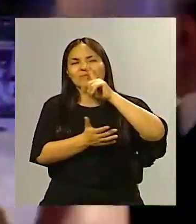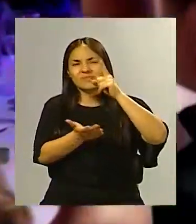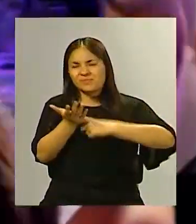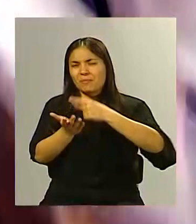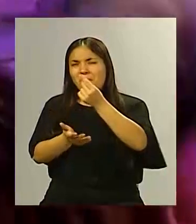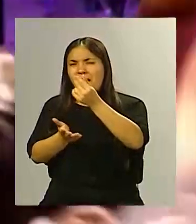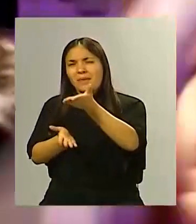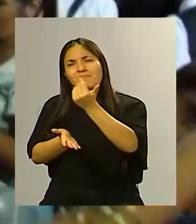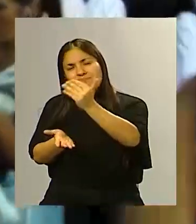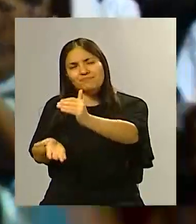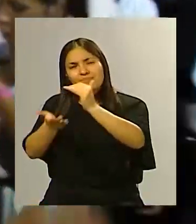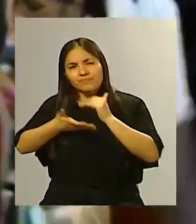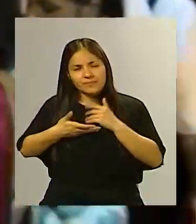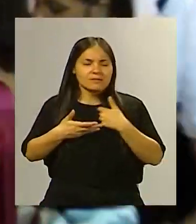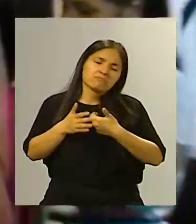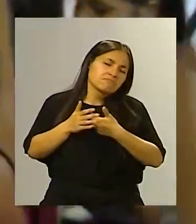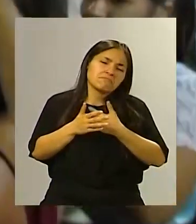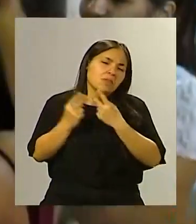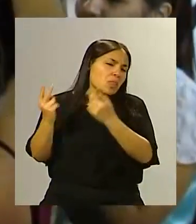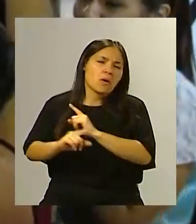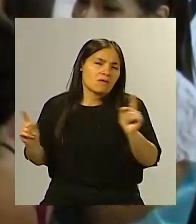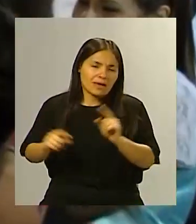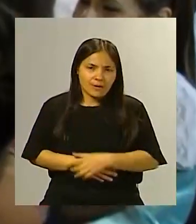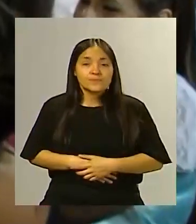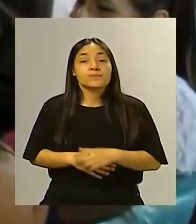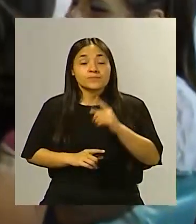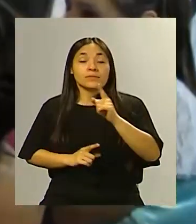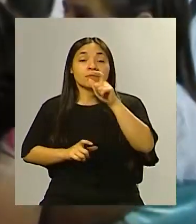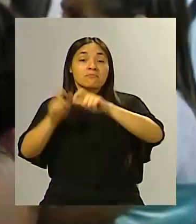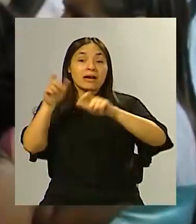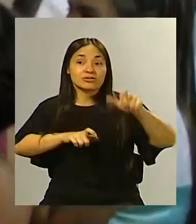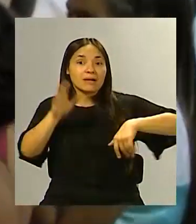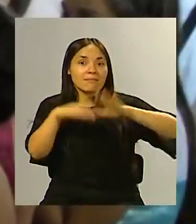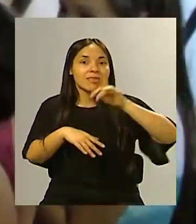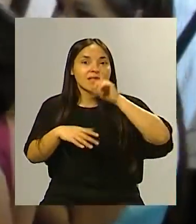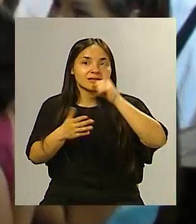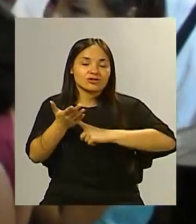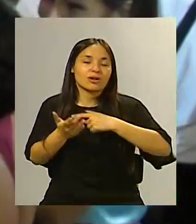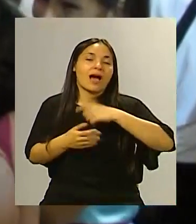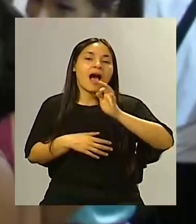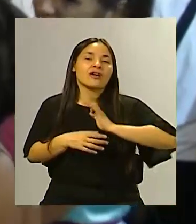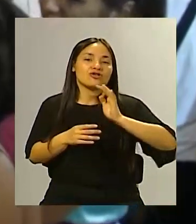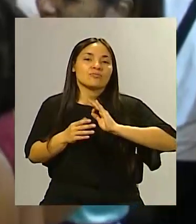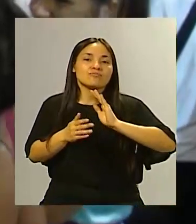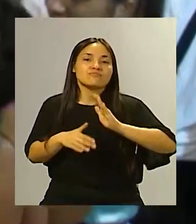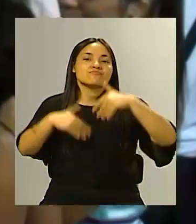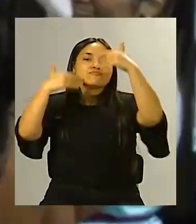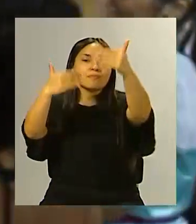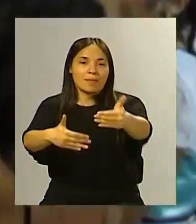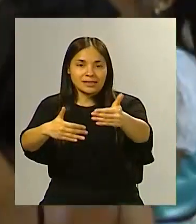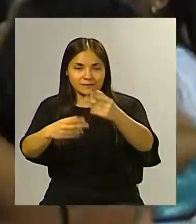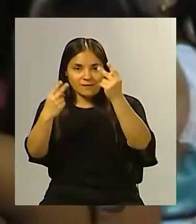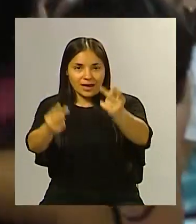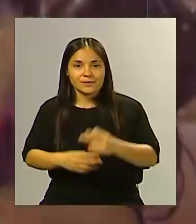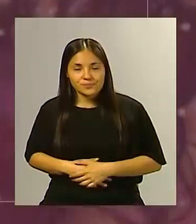viajar. Pero la gran mayoría fue reprogramar su viaje un año posterior. Ismael, ¿cómo